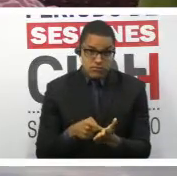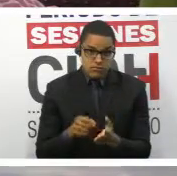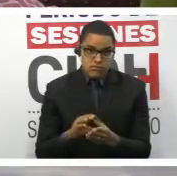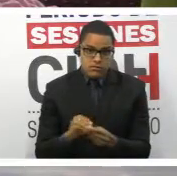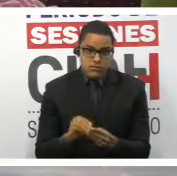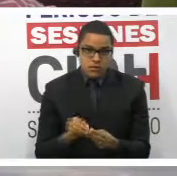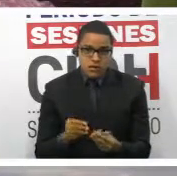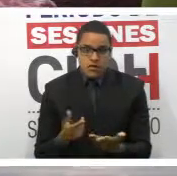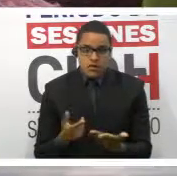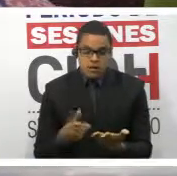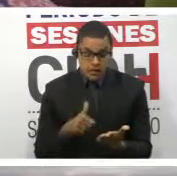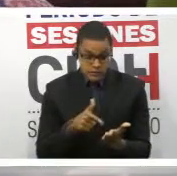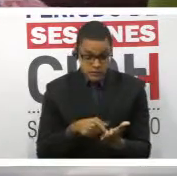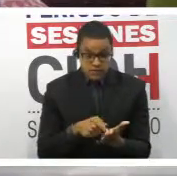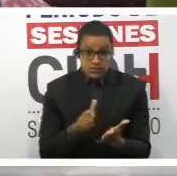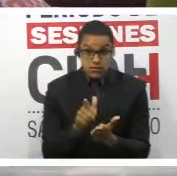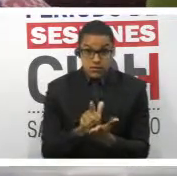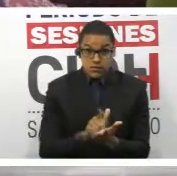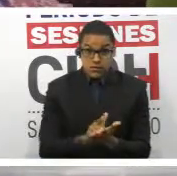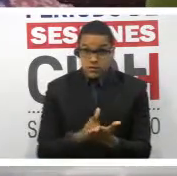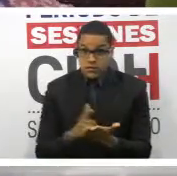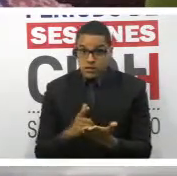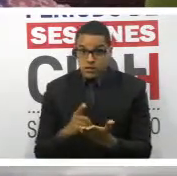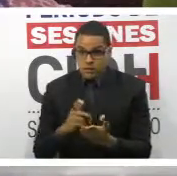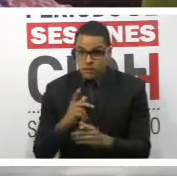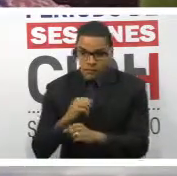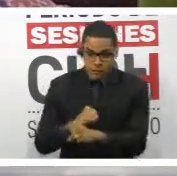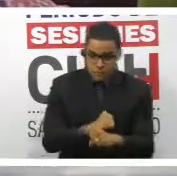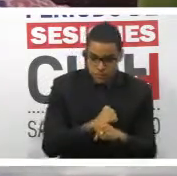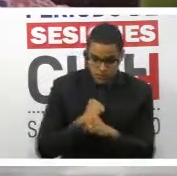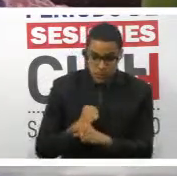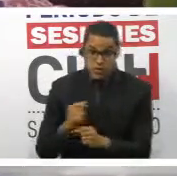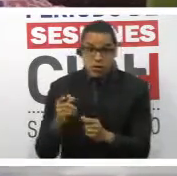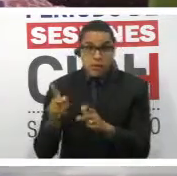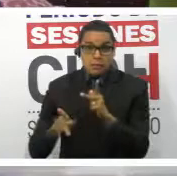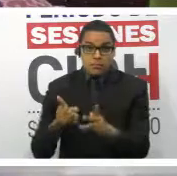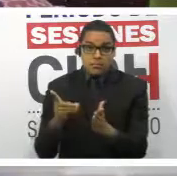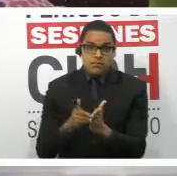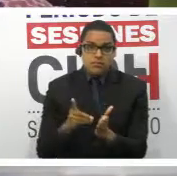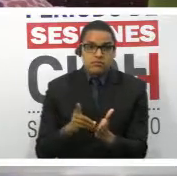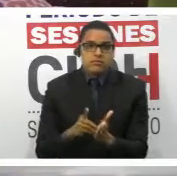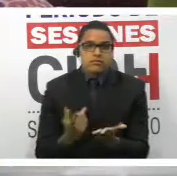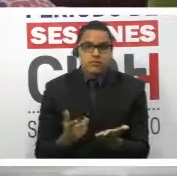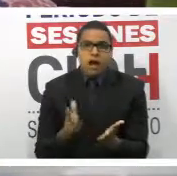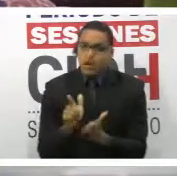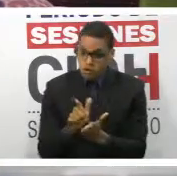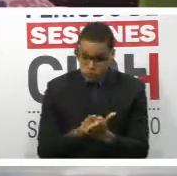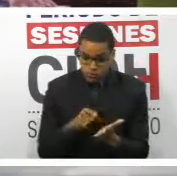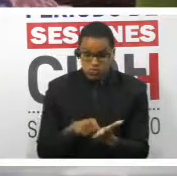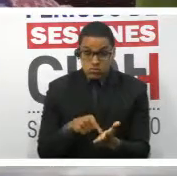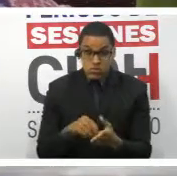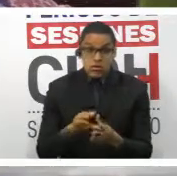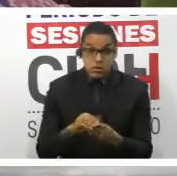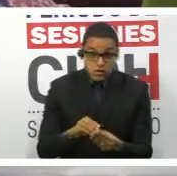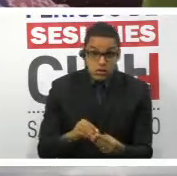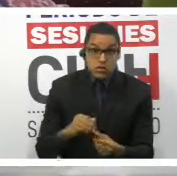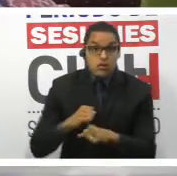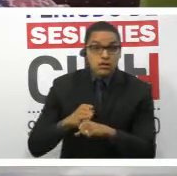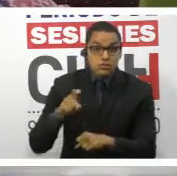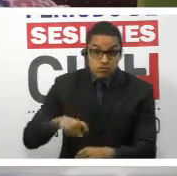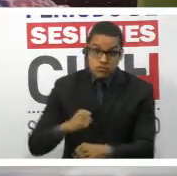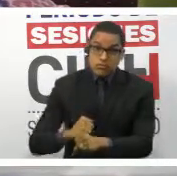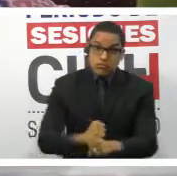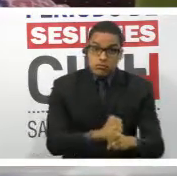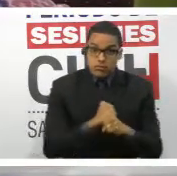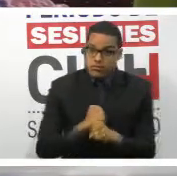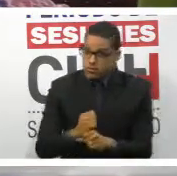ley de atención de personas con discapacidad en guatemala en su mismo nombre lo dice verdad que es una ley de atención también los